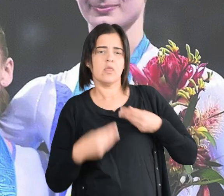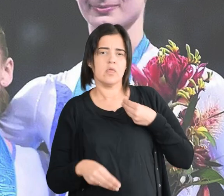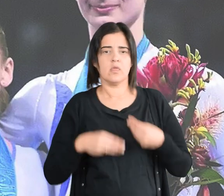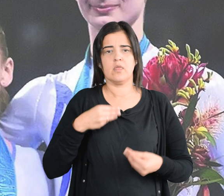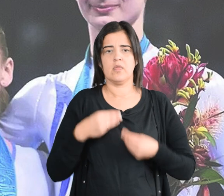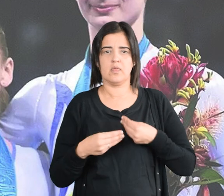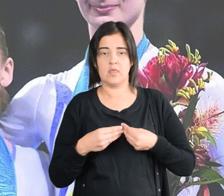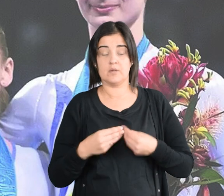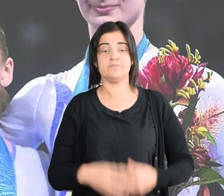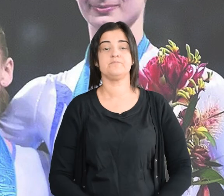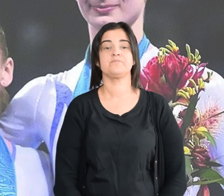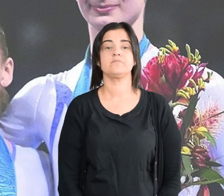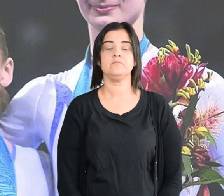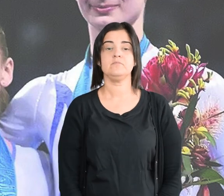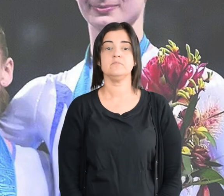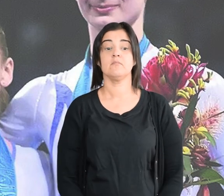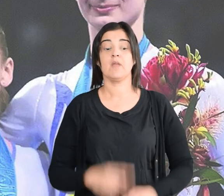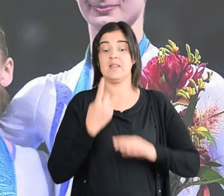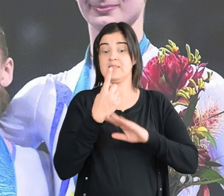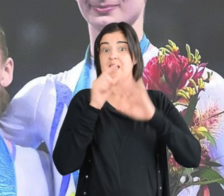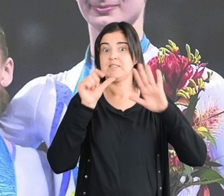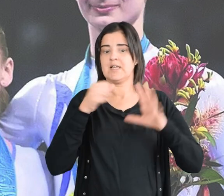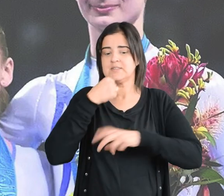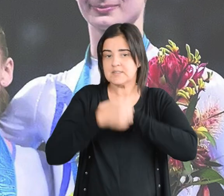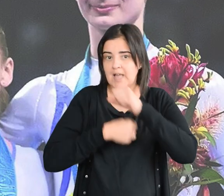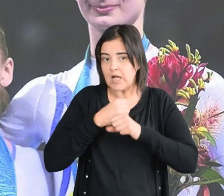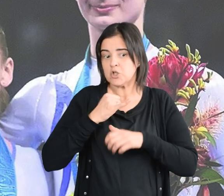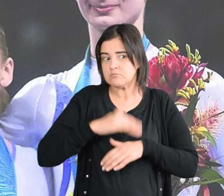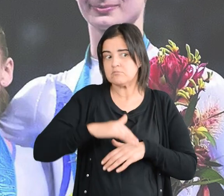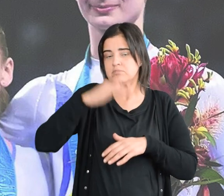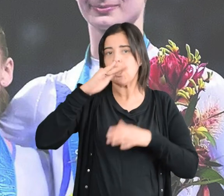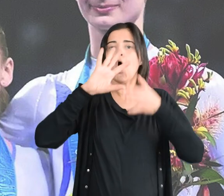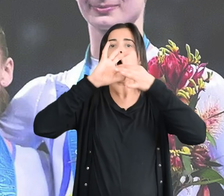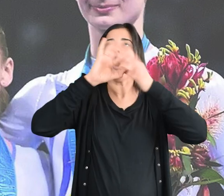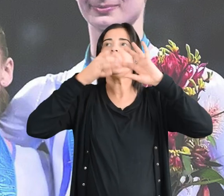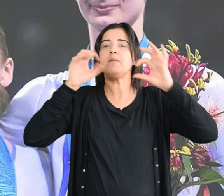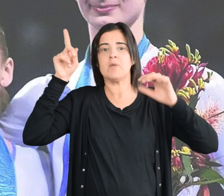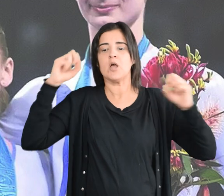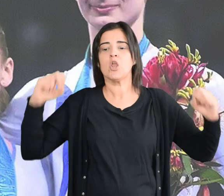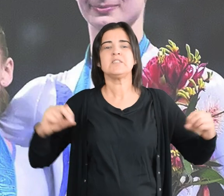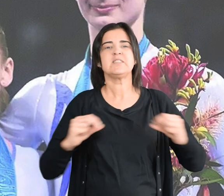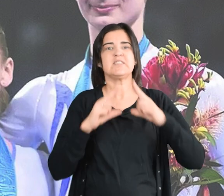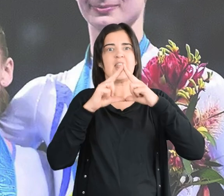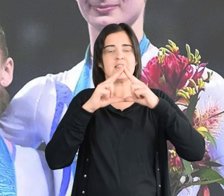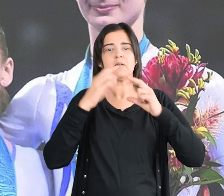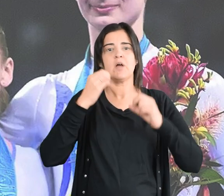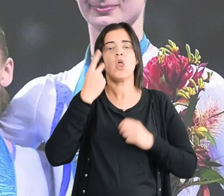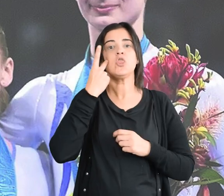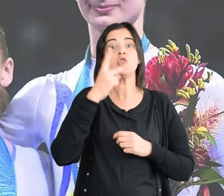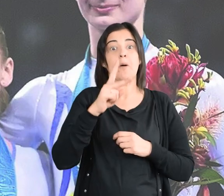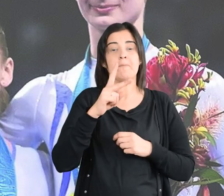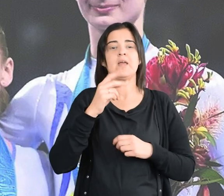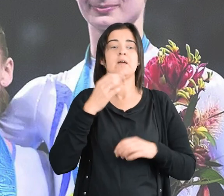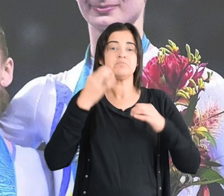hecho de trapo con 16 años llega a los Juegos Olímpicos de Sydney 2000